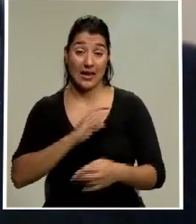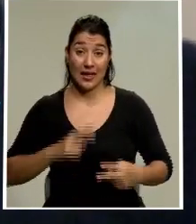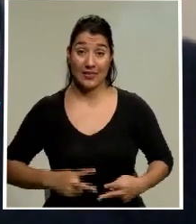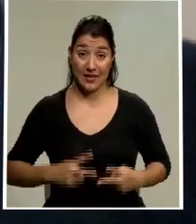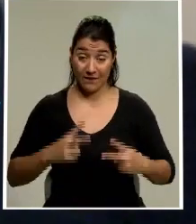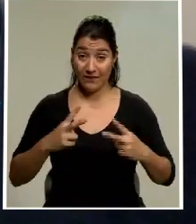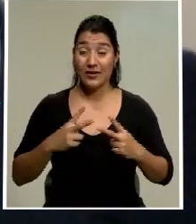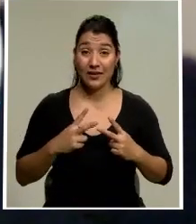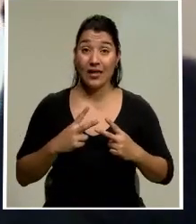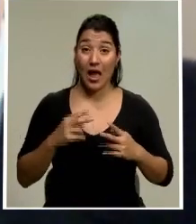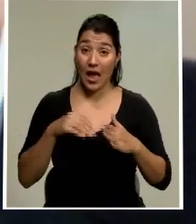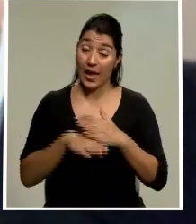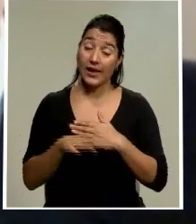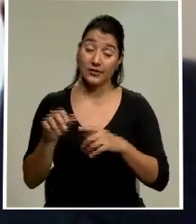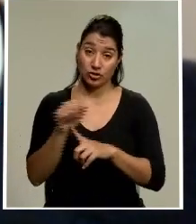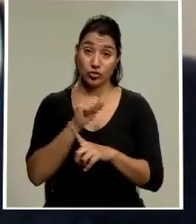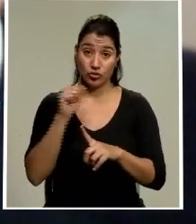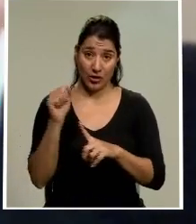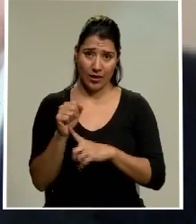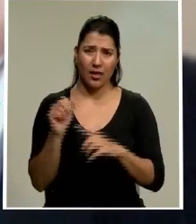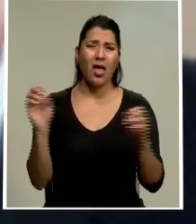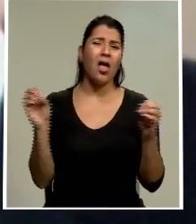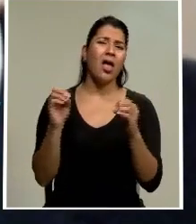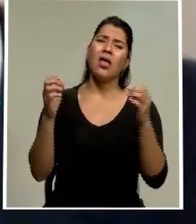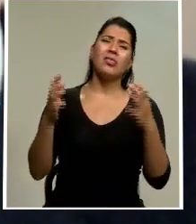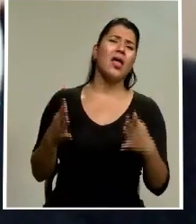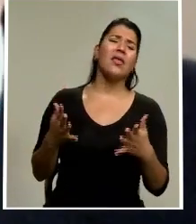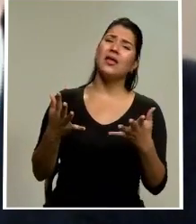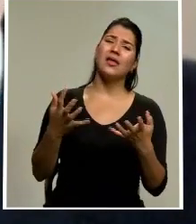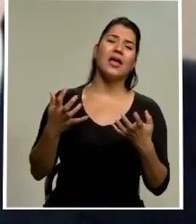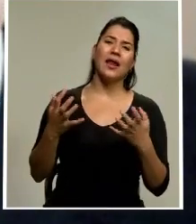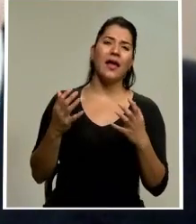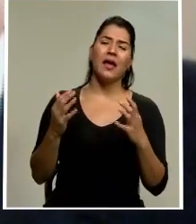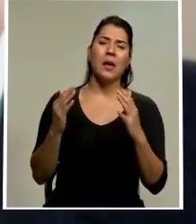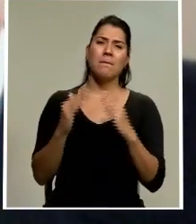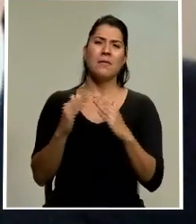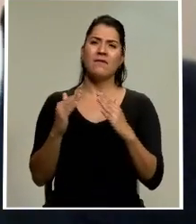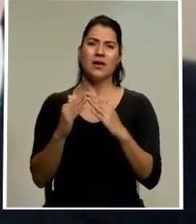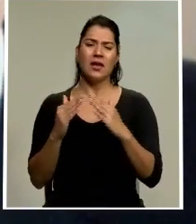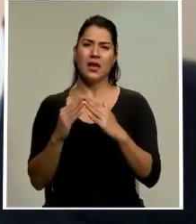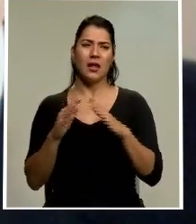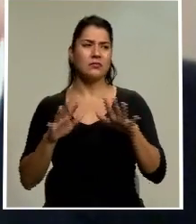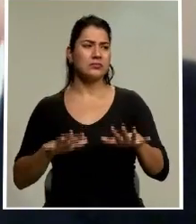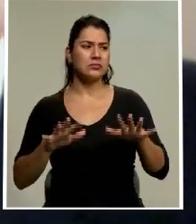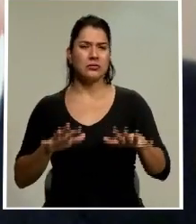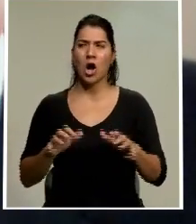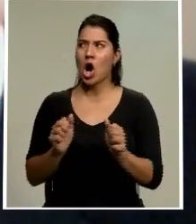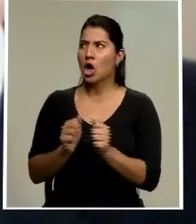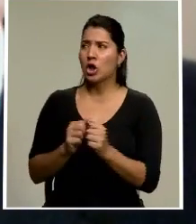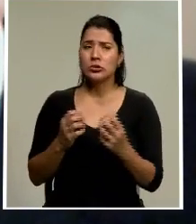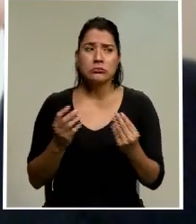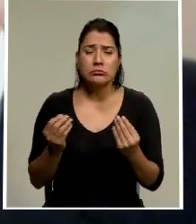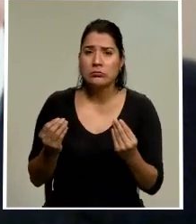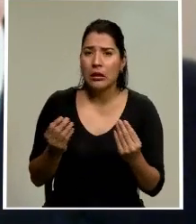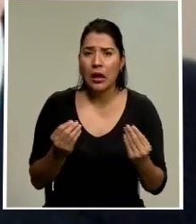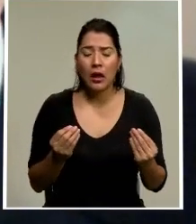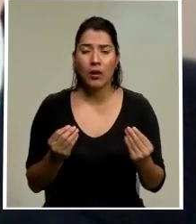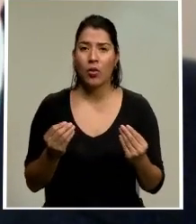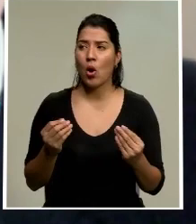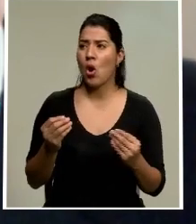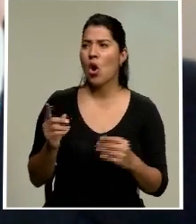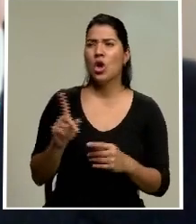en una sociedad. Nadie quiere vivir en una sociedad con miedo, en una sociedad